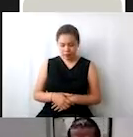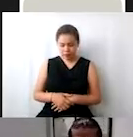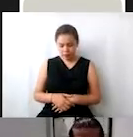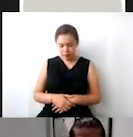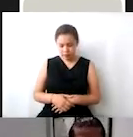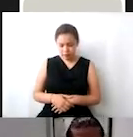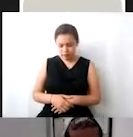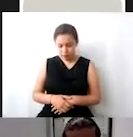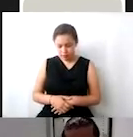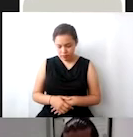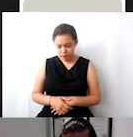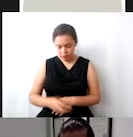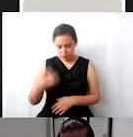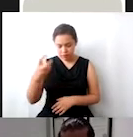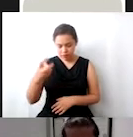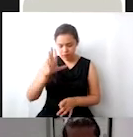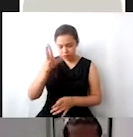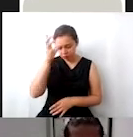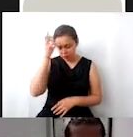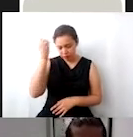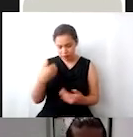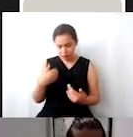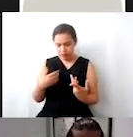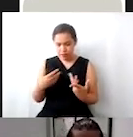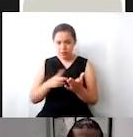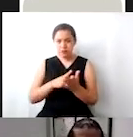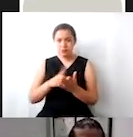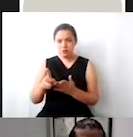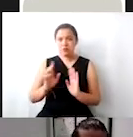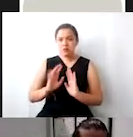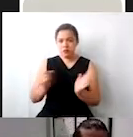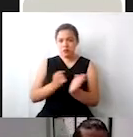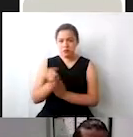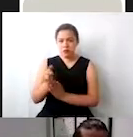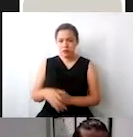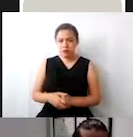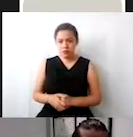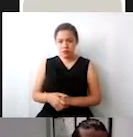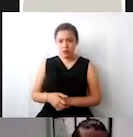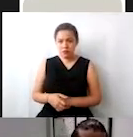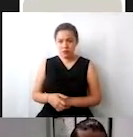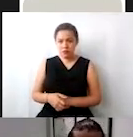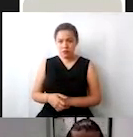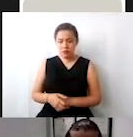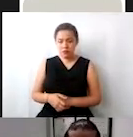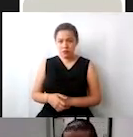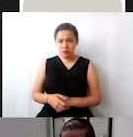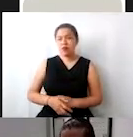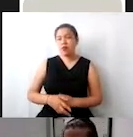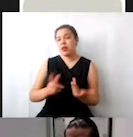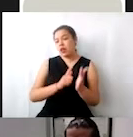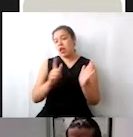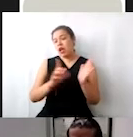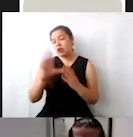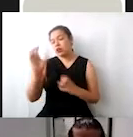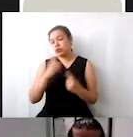se definió, que pudiera ser incluso contrario a la Constitución, pero hay que ver también